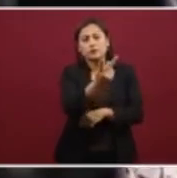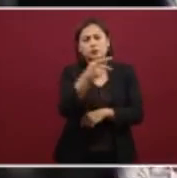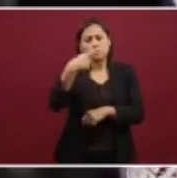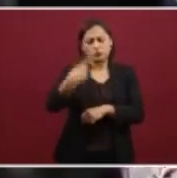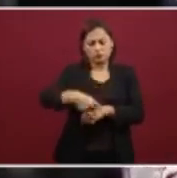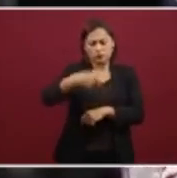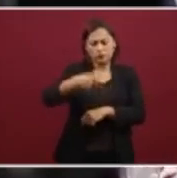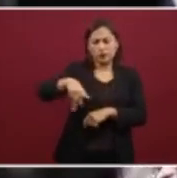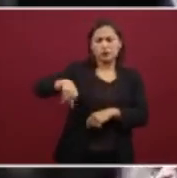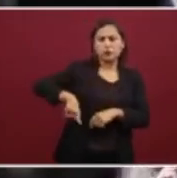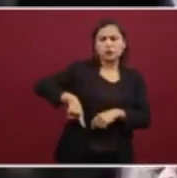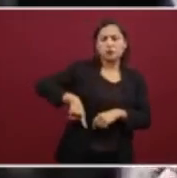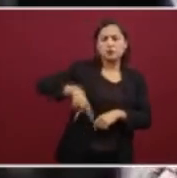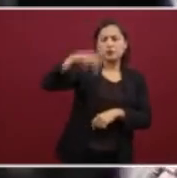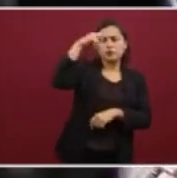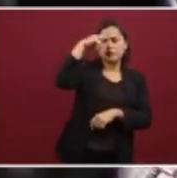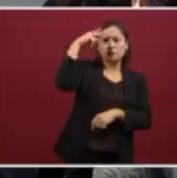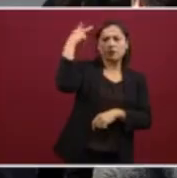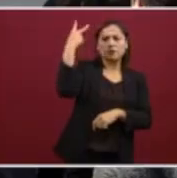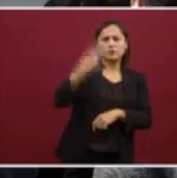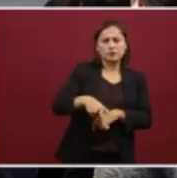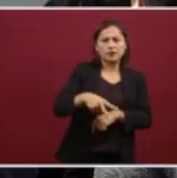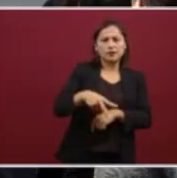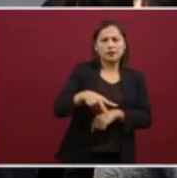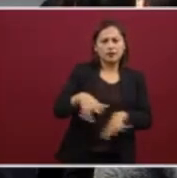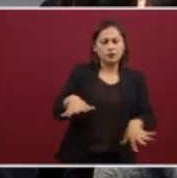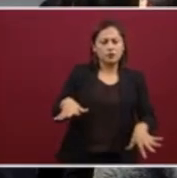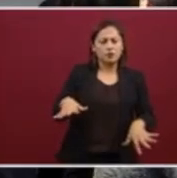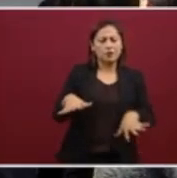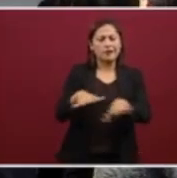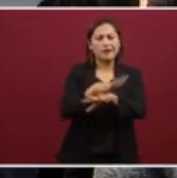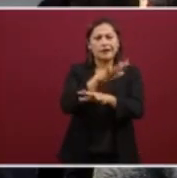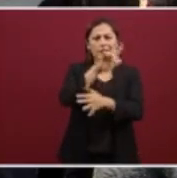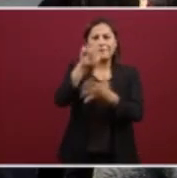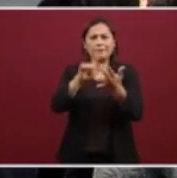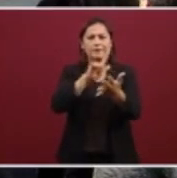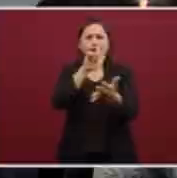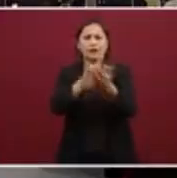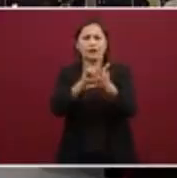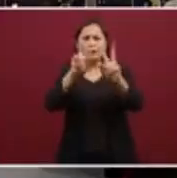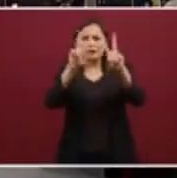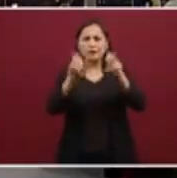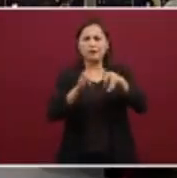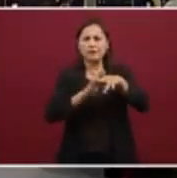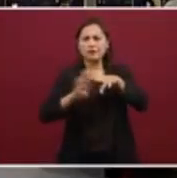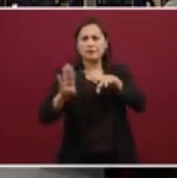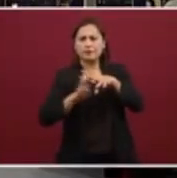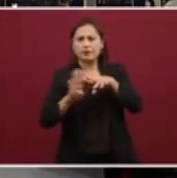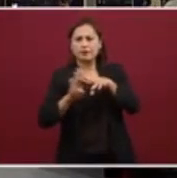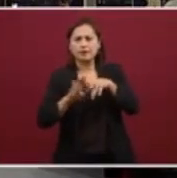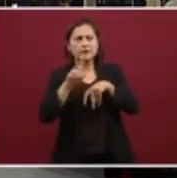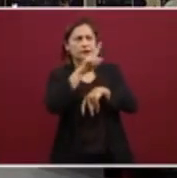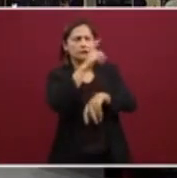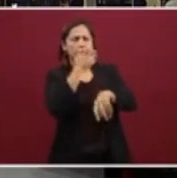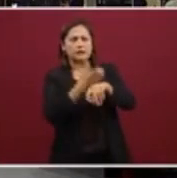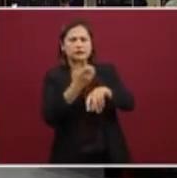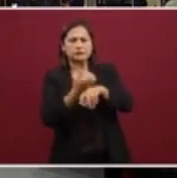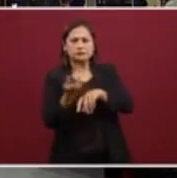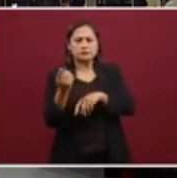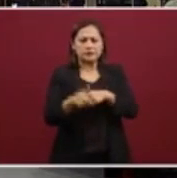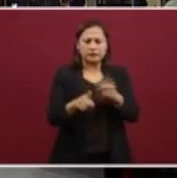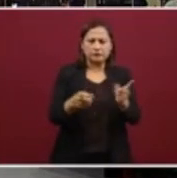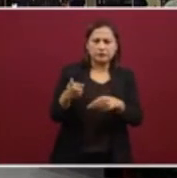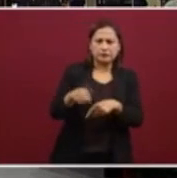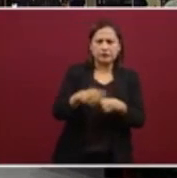de modificar o cambiar su política migratoria frente a las presiones de Estados Unidos? Más allá de las declaraciones, más